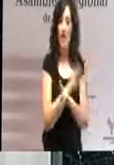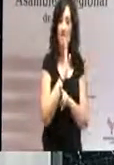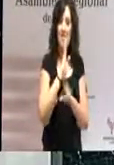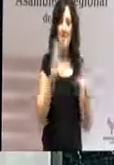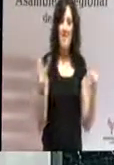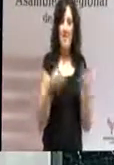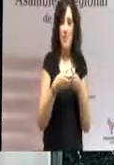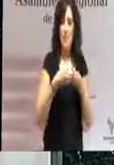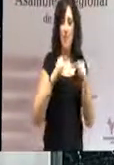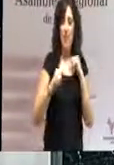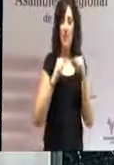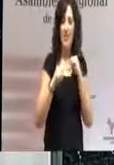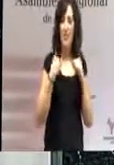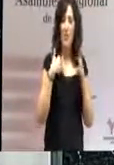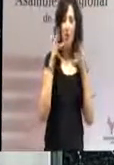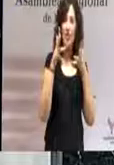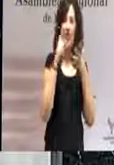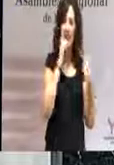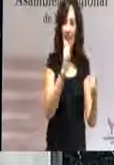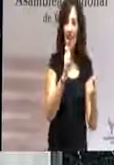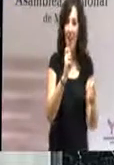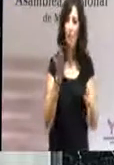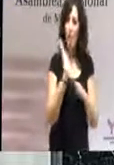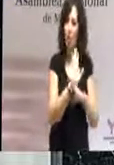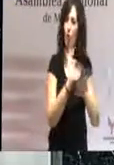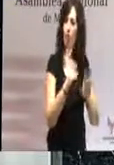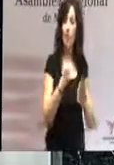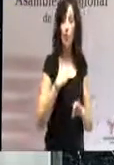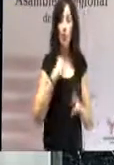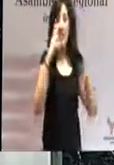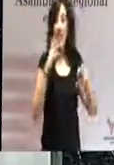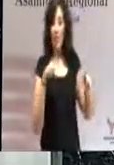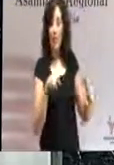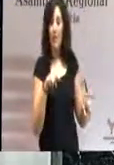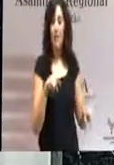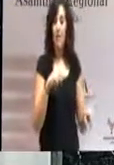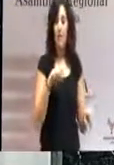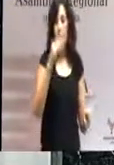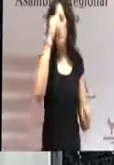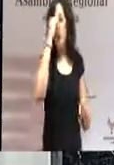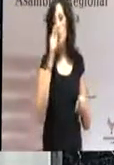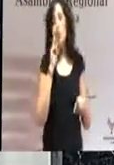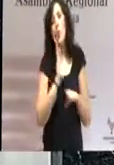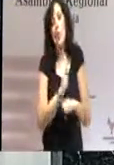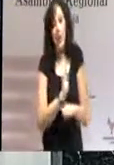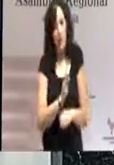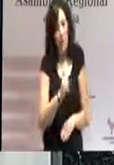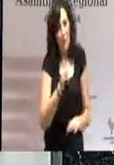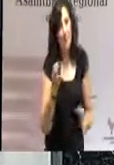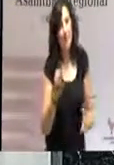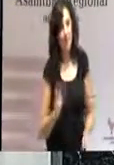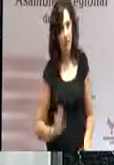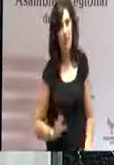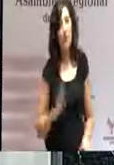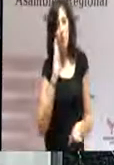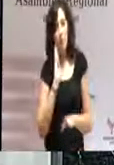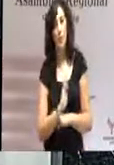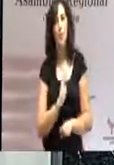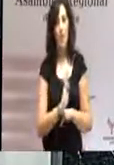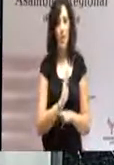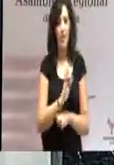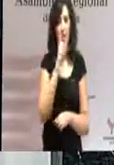de la Consejería de Sanidad. Yo en ese aspecto creo que debería haber sido más cuidadoso. Súmese